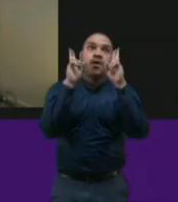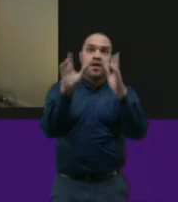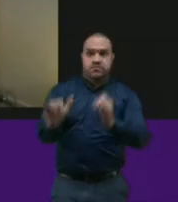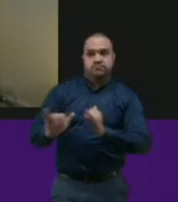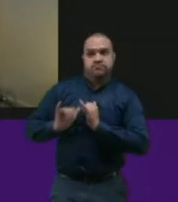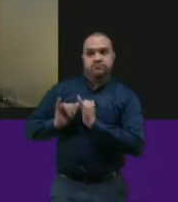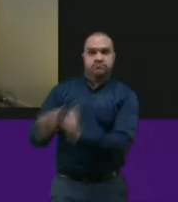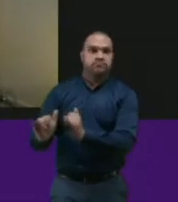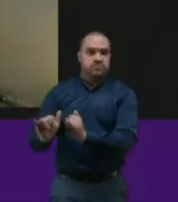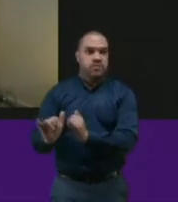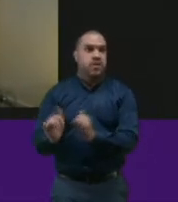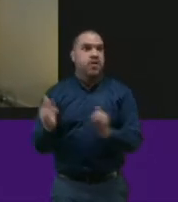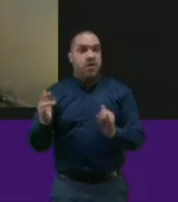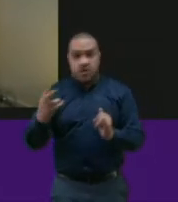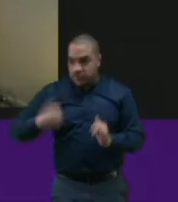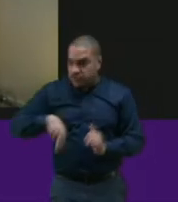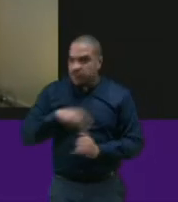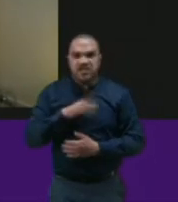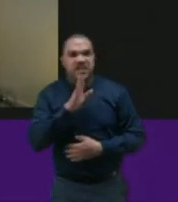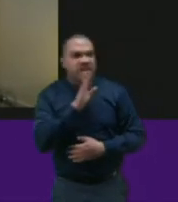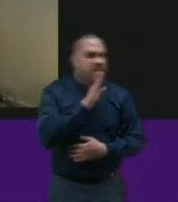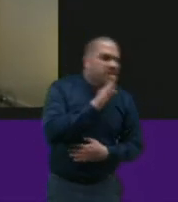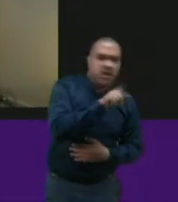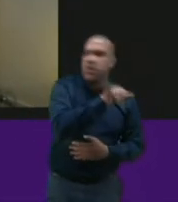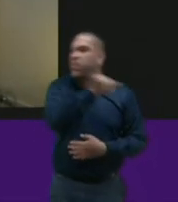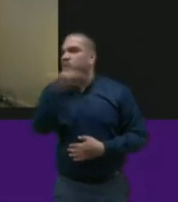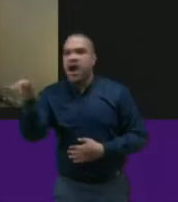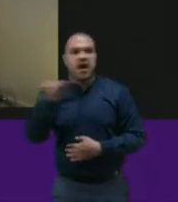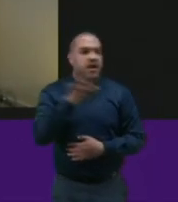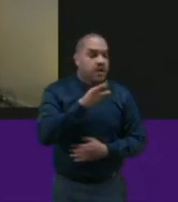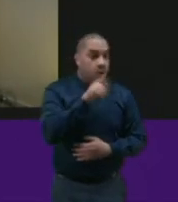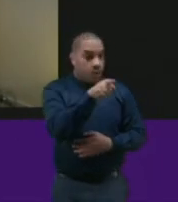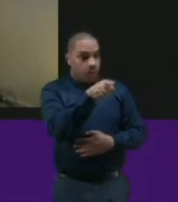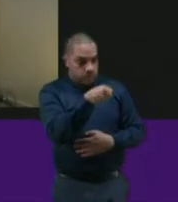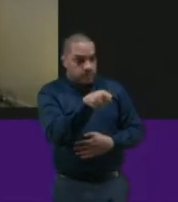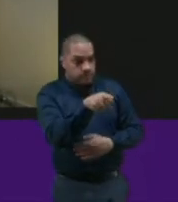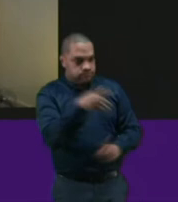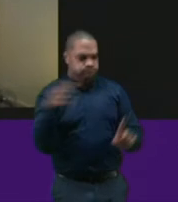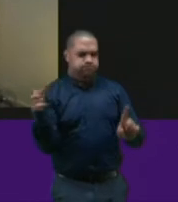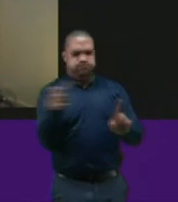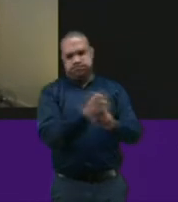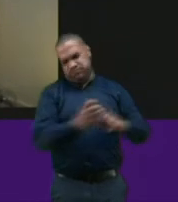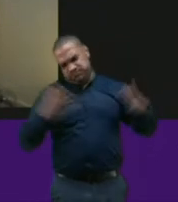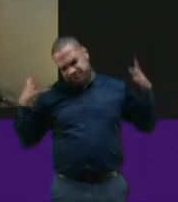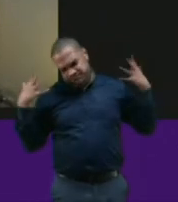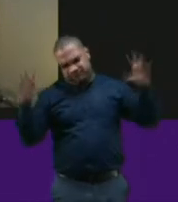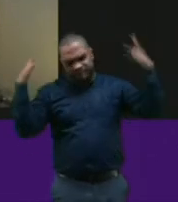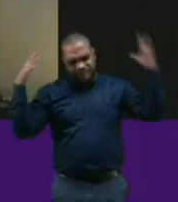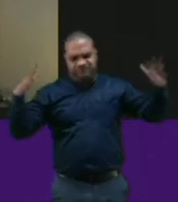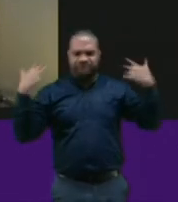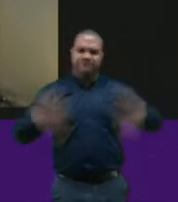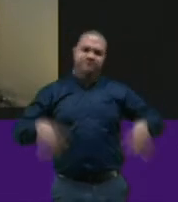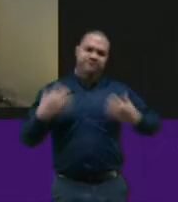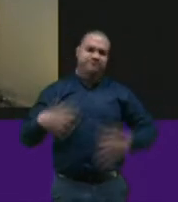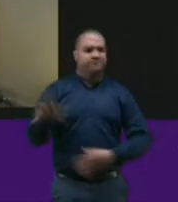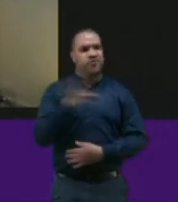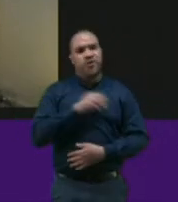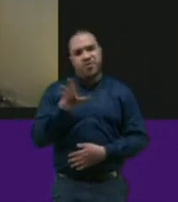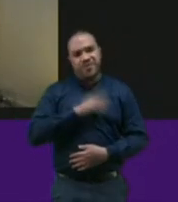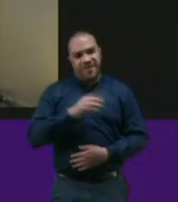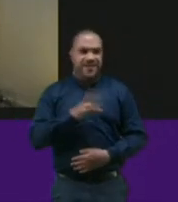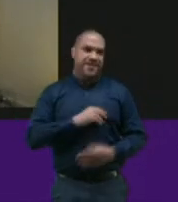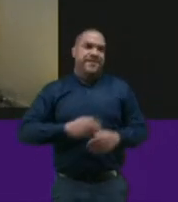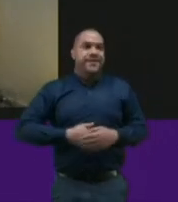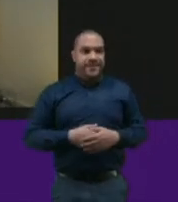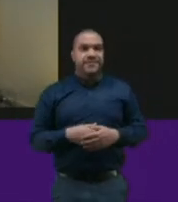grande por todas nosotras, precisamente porque, como decía Ila, no necesariamente nos sesguemos con esas cifras, pero pues para eso son los